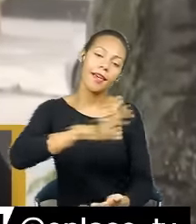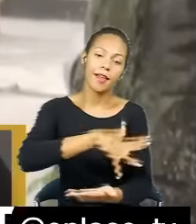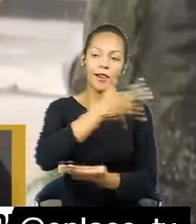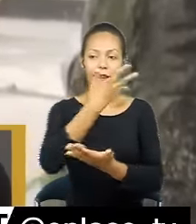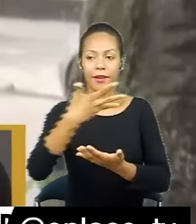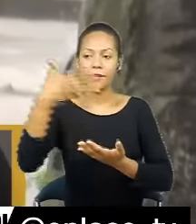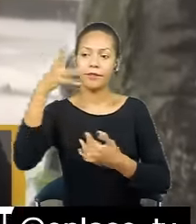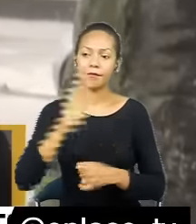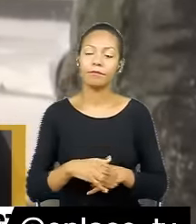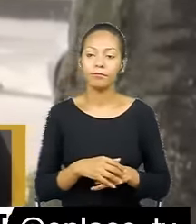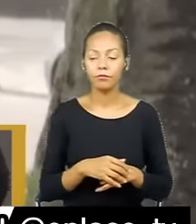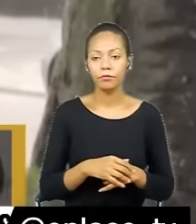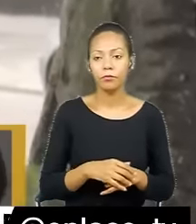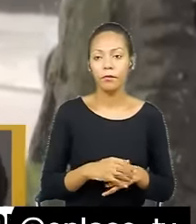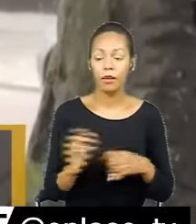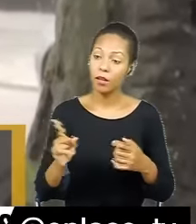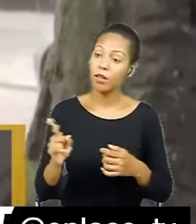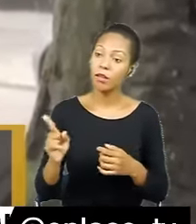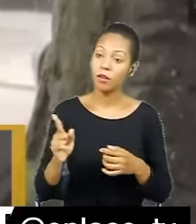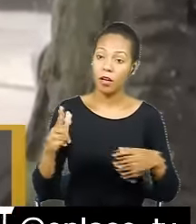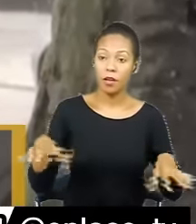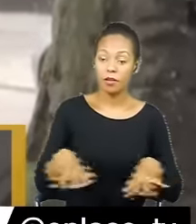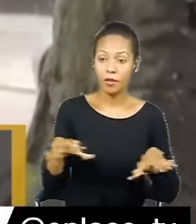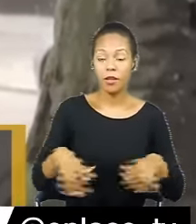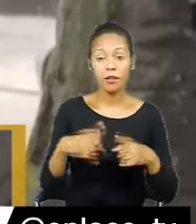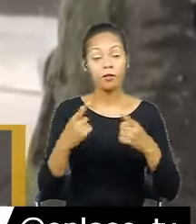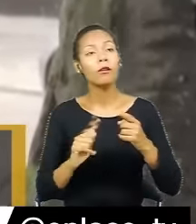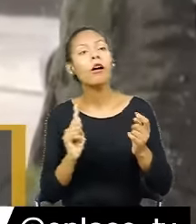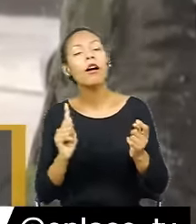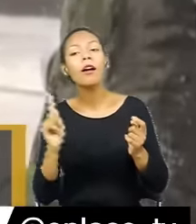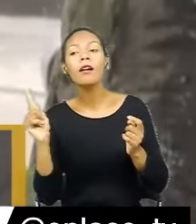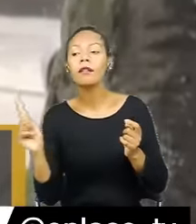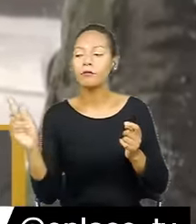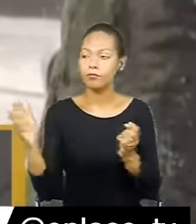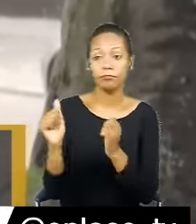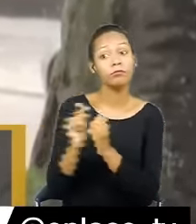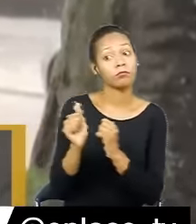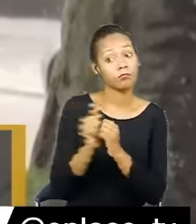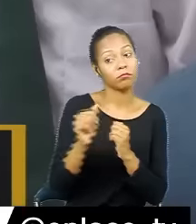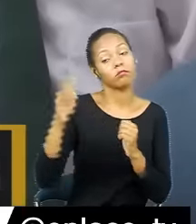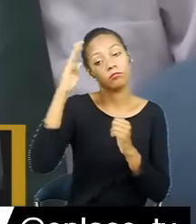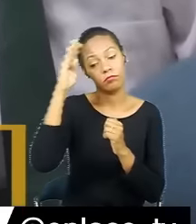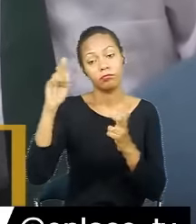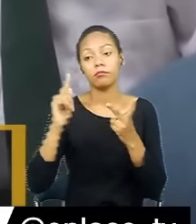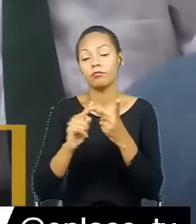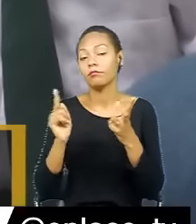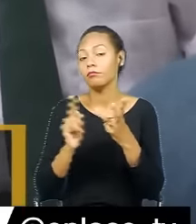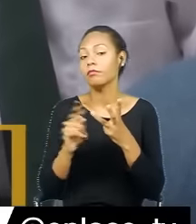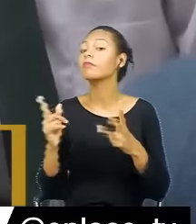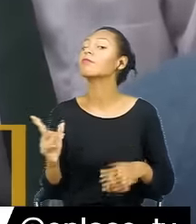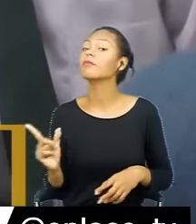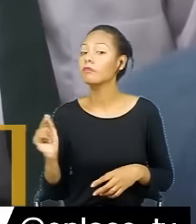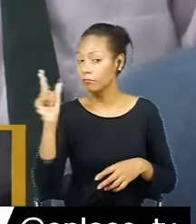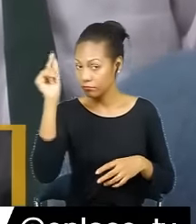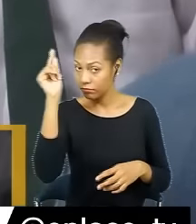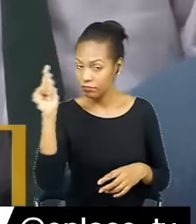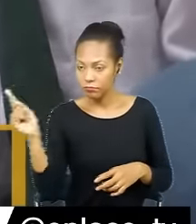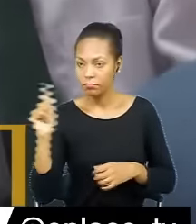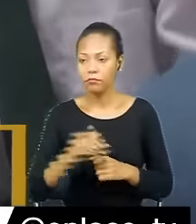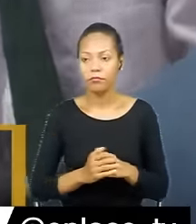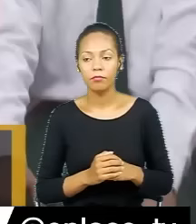niños y las niñas, una actividad lúdica donde nos va a acompañar la Policía Nacional e INDERVA. Desde las 8 de la mañana comenzará la